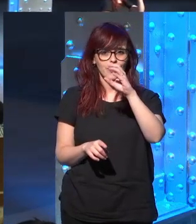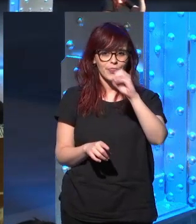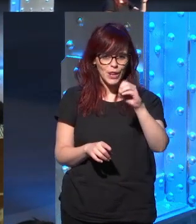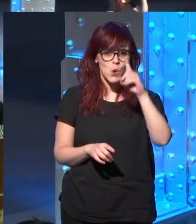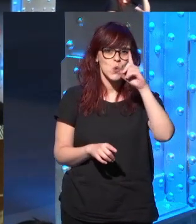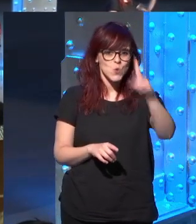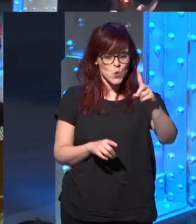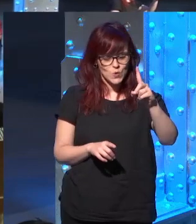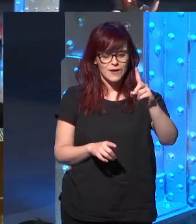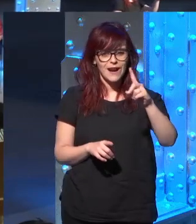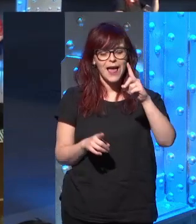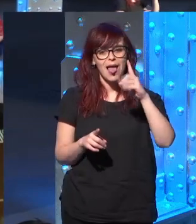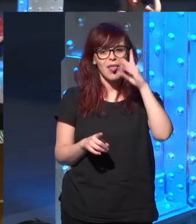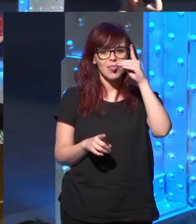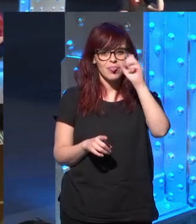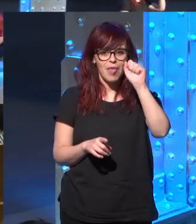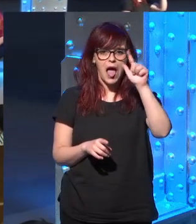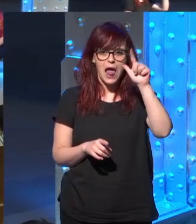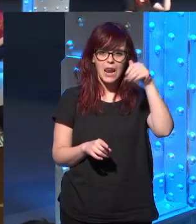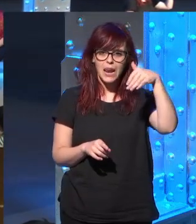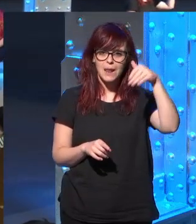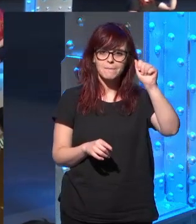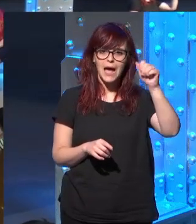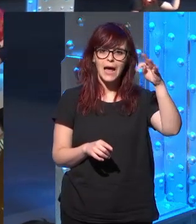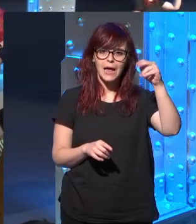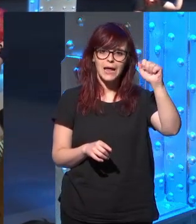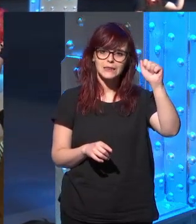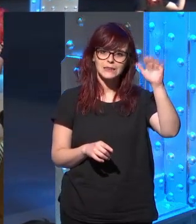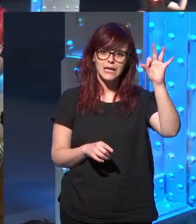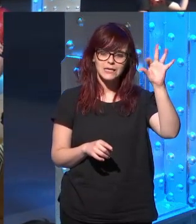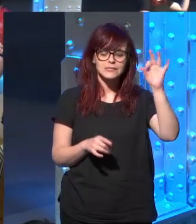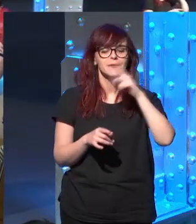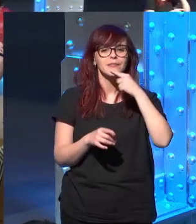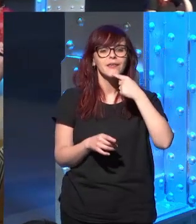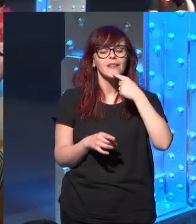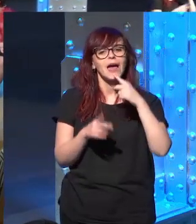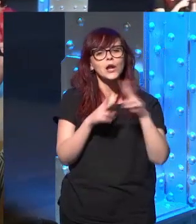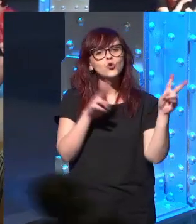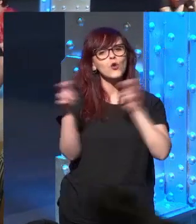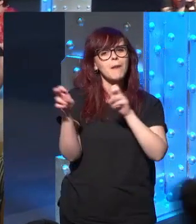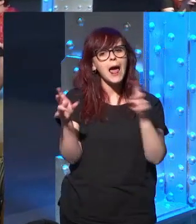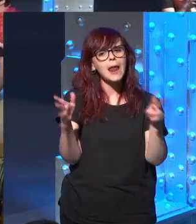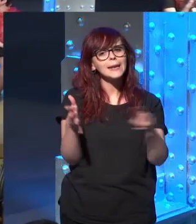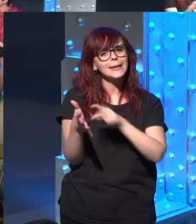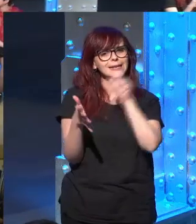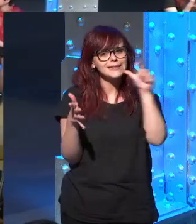001Dálmatas. Este usuario pregunta si tiene sentido el término nueva literatura.